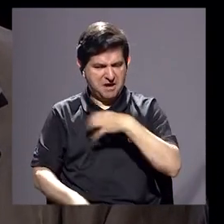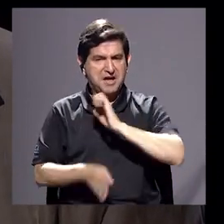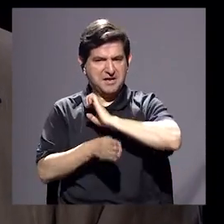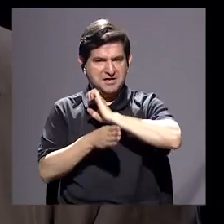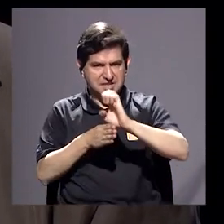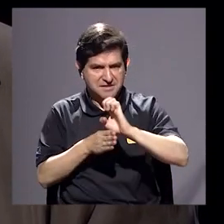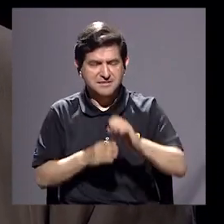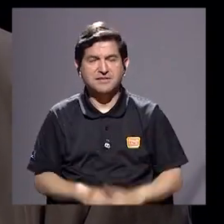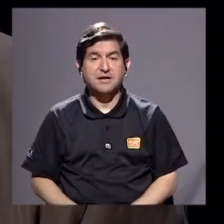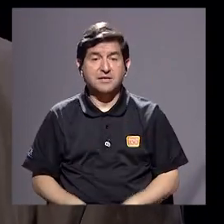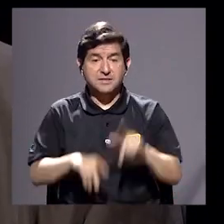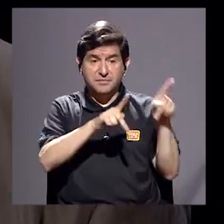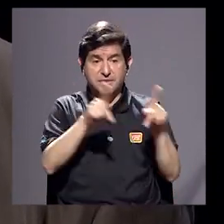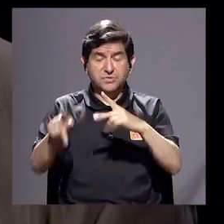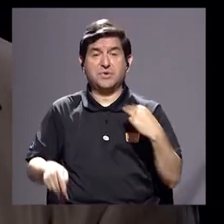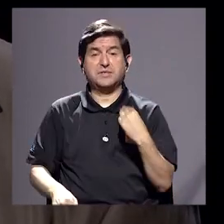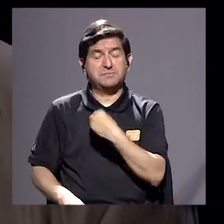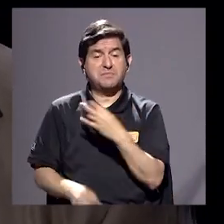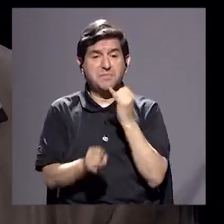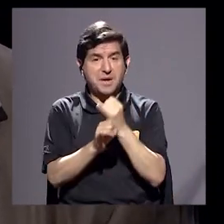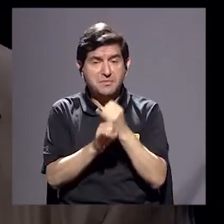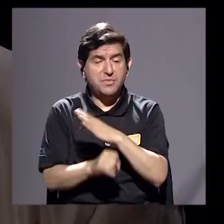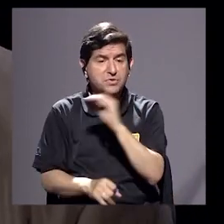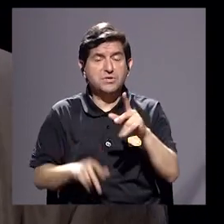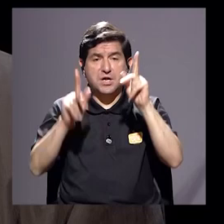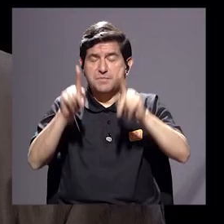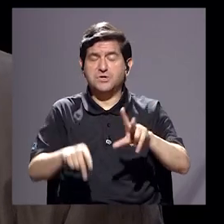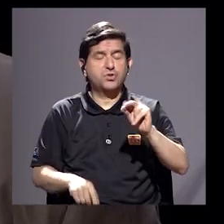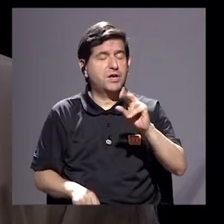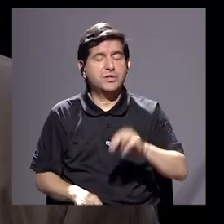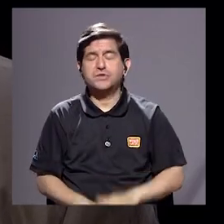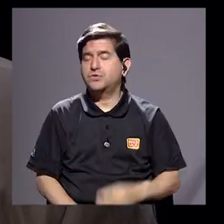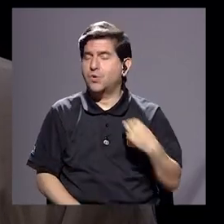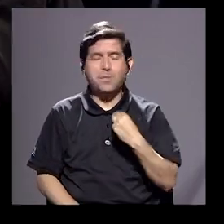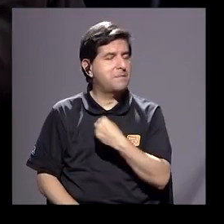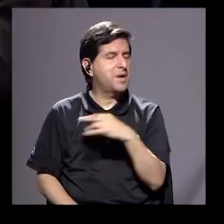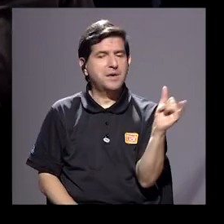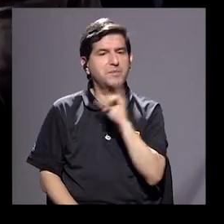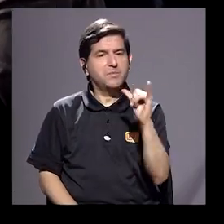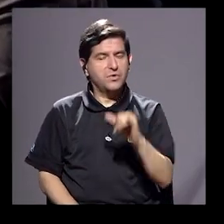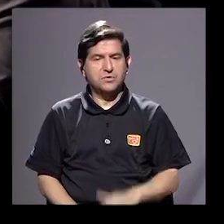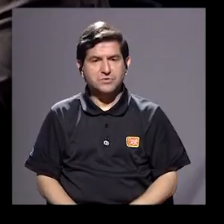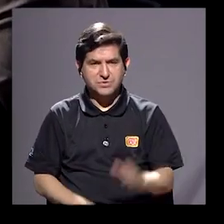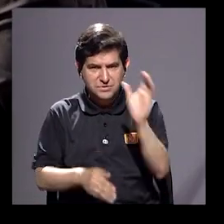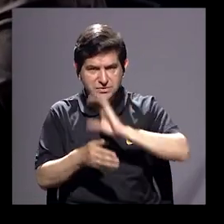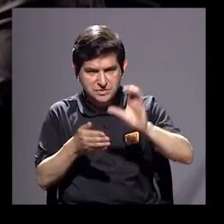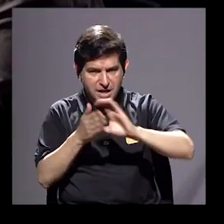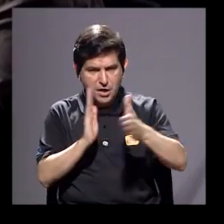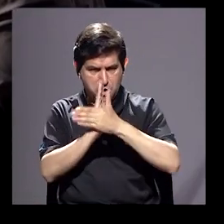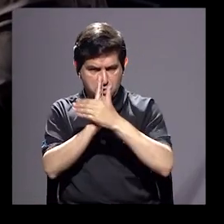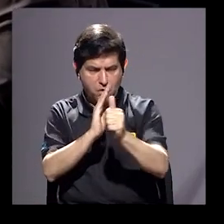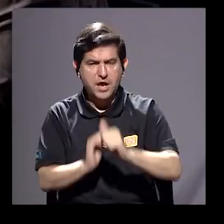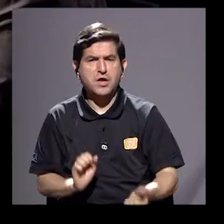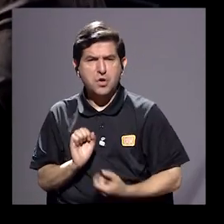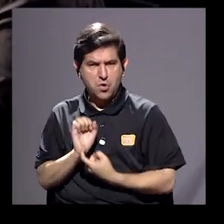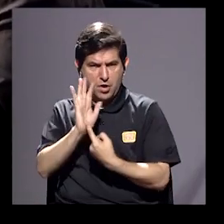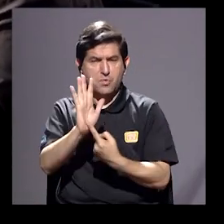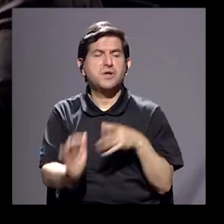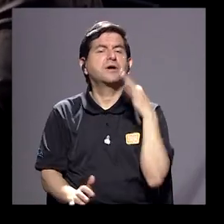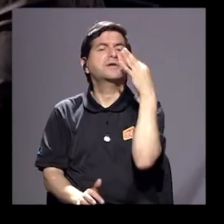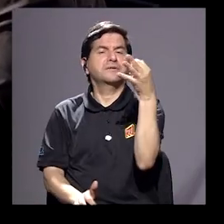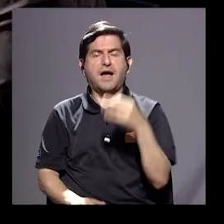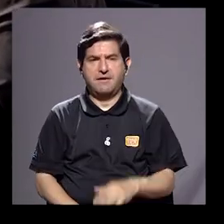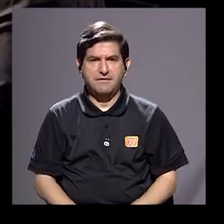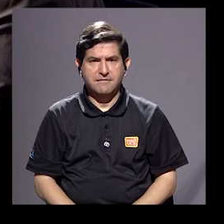éticas para los que son miembros de esta institución y para los que no sean miembros de esta institución al colegio se debe potenciar y se proyecta a futuro